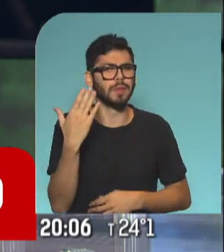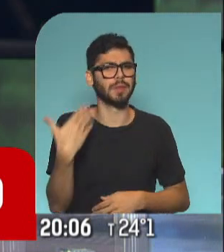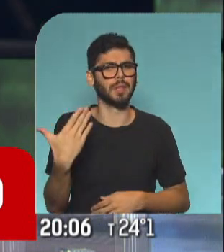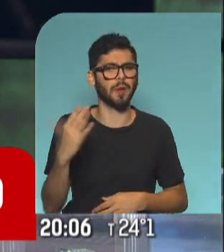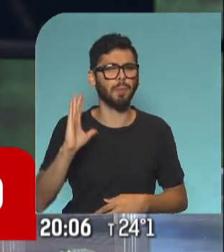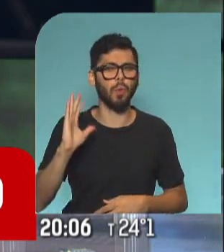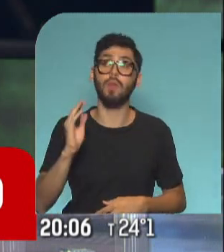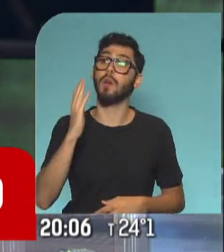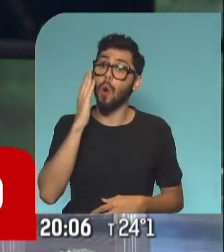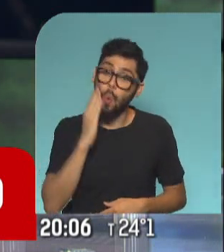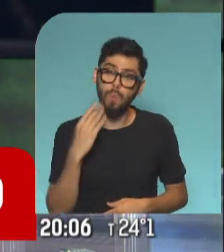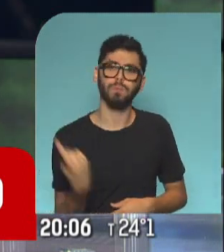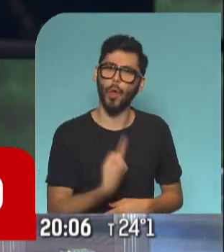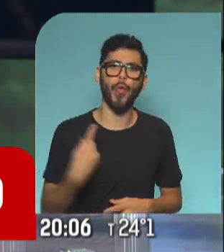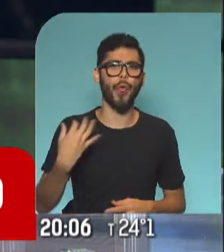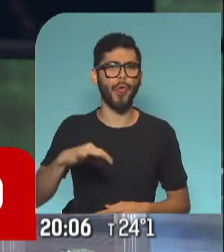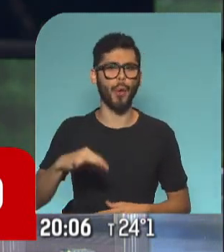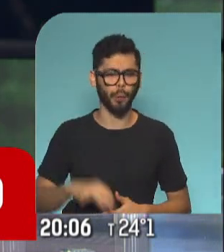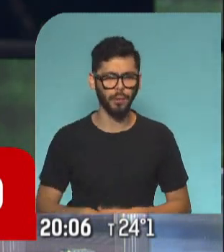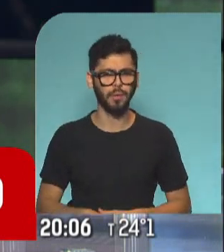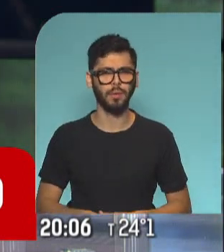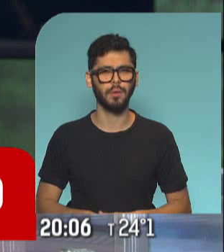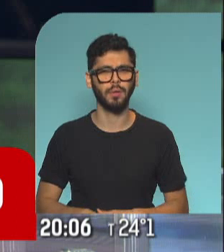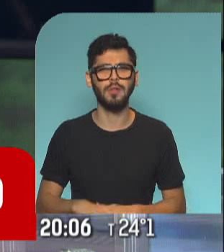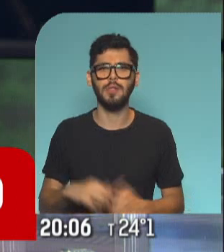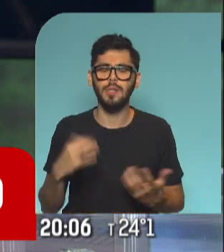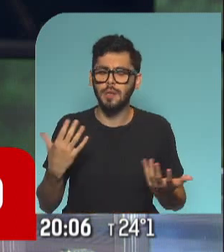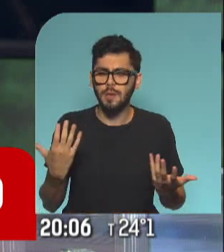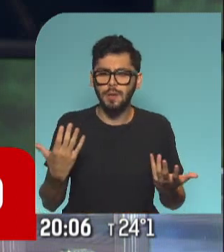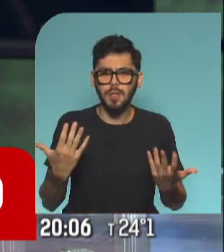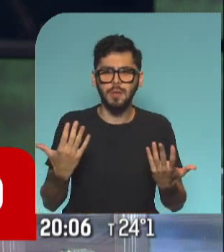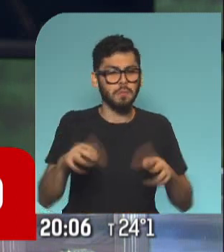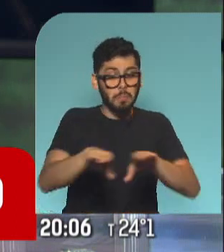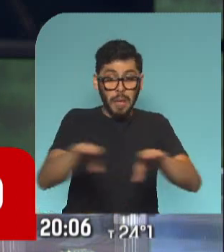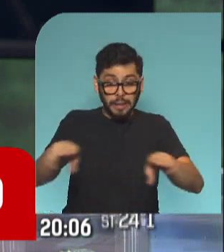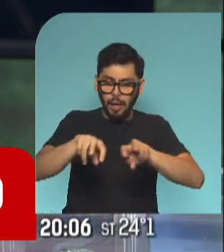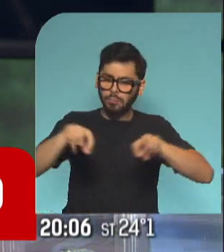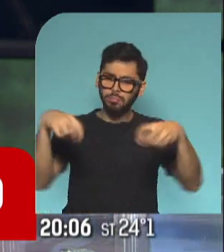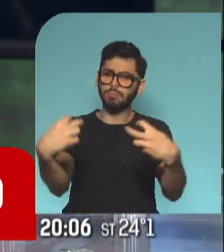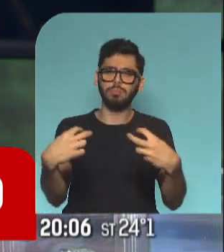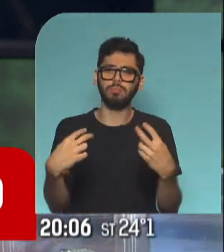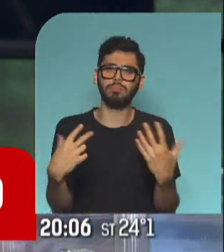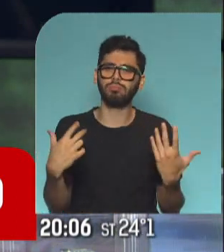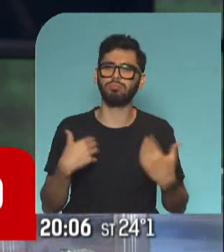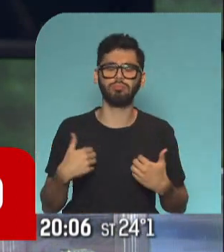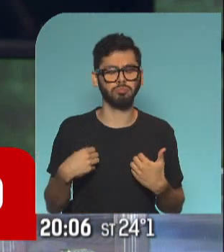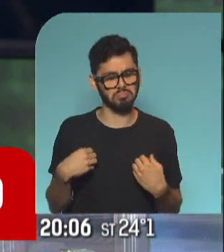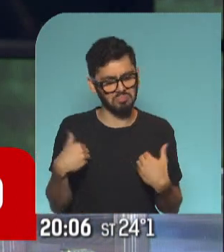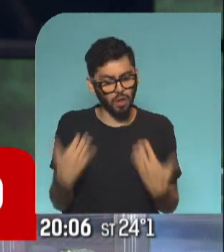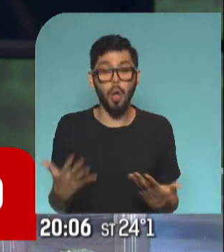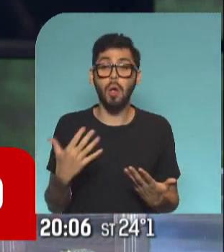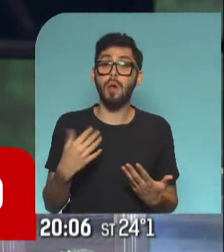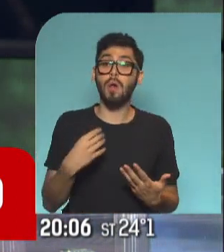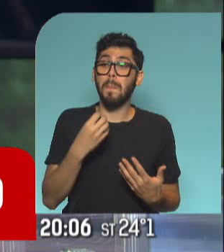generosos y poner sobre la mesa lo mejor de cada uno para salir adelante y